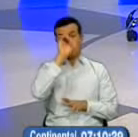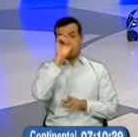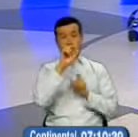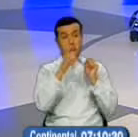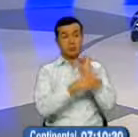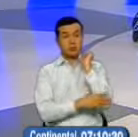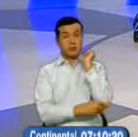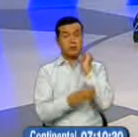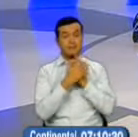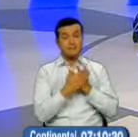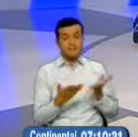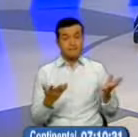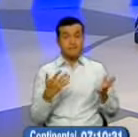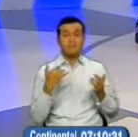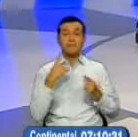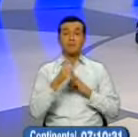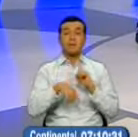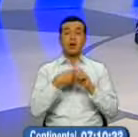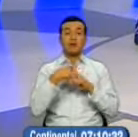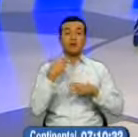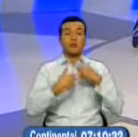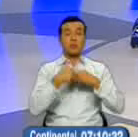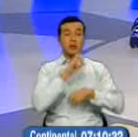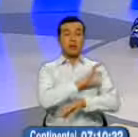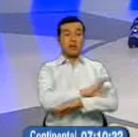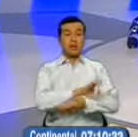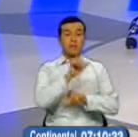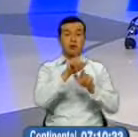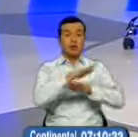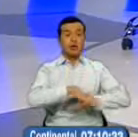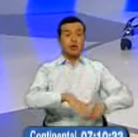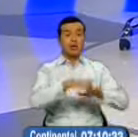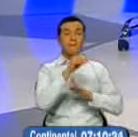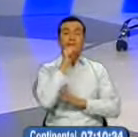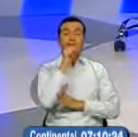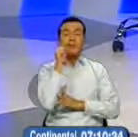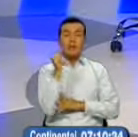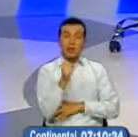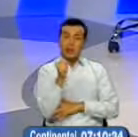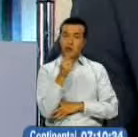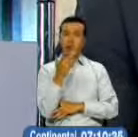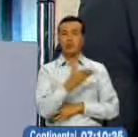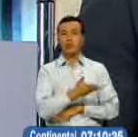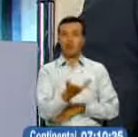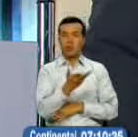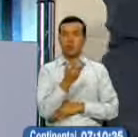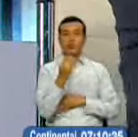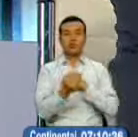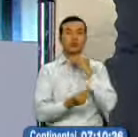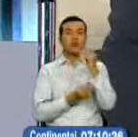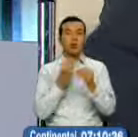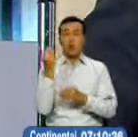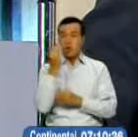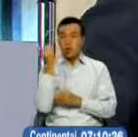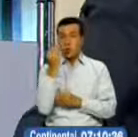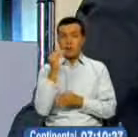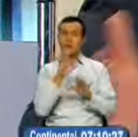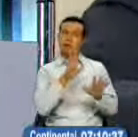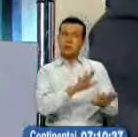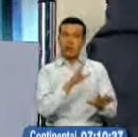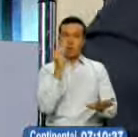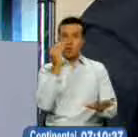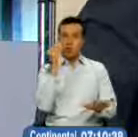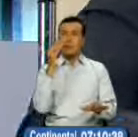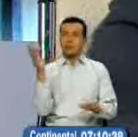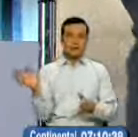adicionalmente tenemos un problema en lo rural de envejecimiento de población. Entonces uh-huh. tenemos más bien que hacer es que los jóvenes se queden o que jóvenes